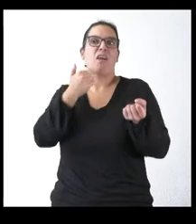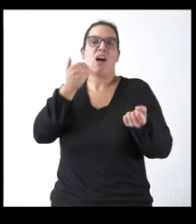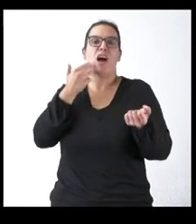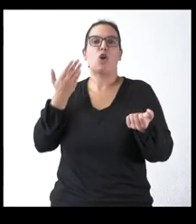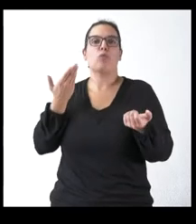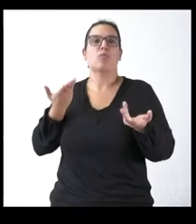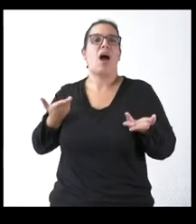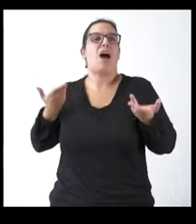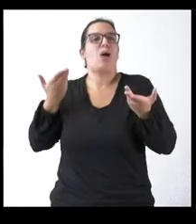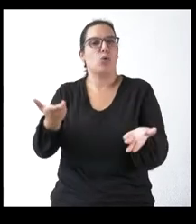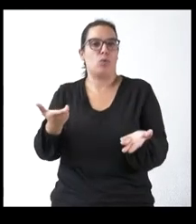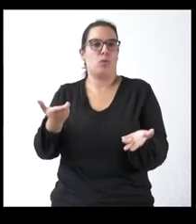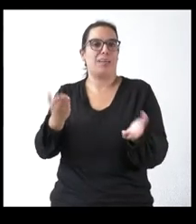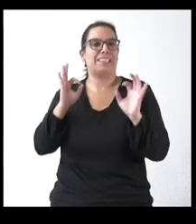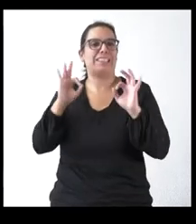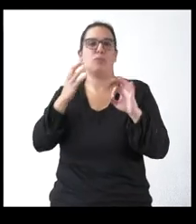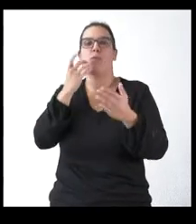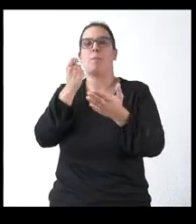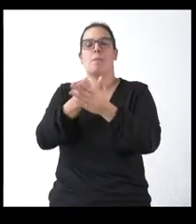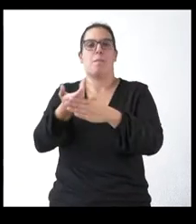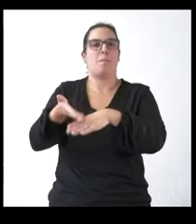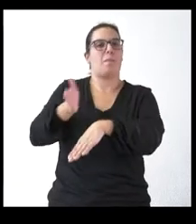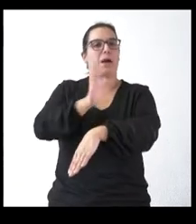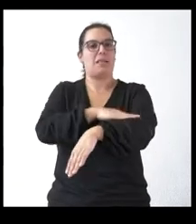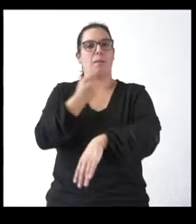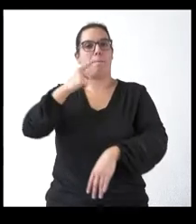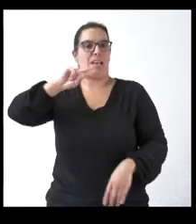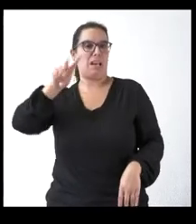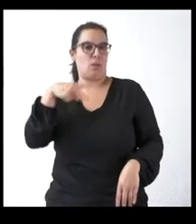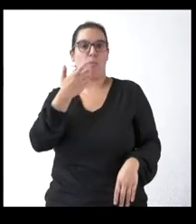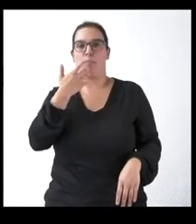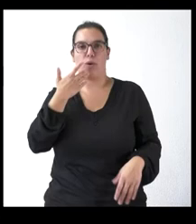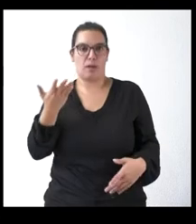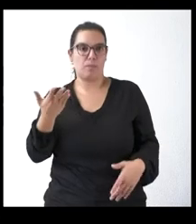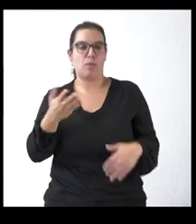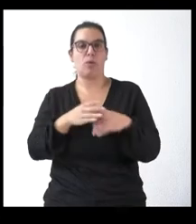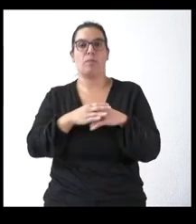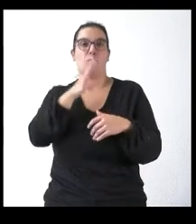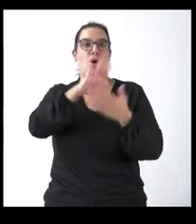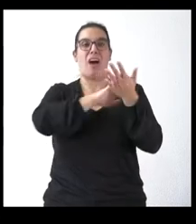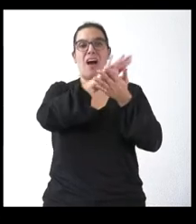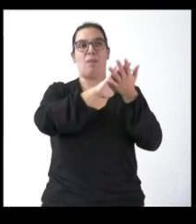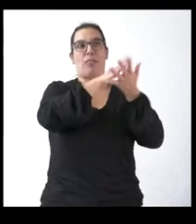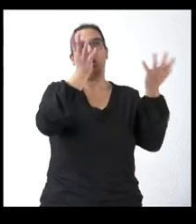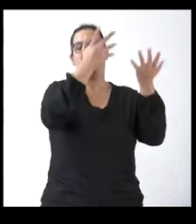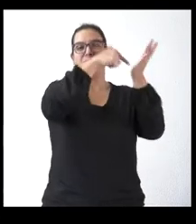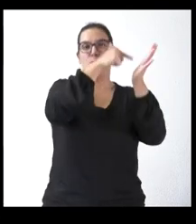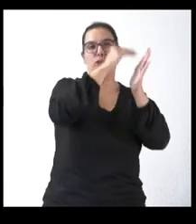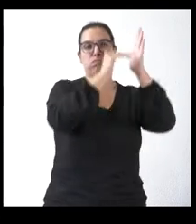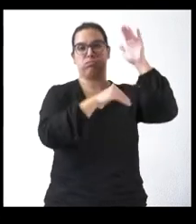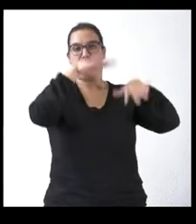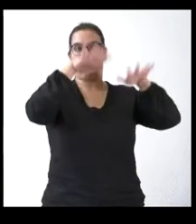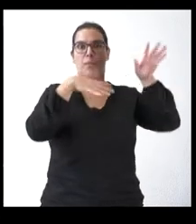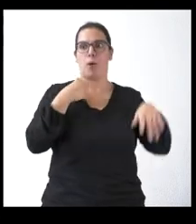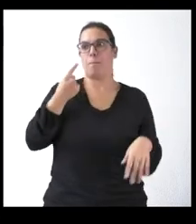una aportación tan concreta como como es una de mil euros que estamos hablando de deflactaciones y de cosas historias pero con mil euros